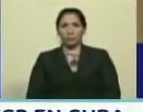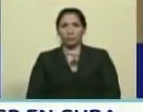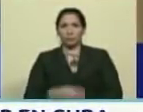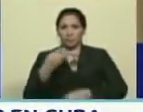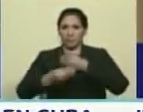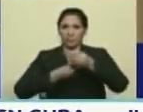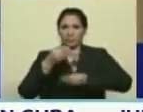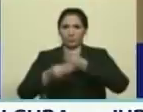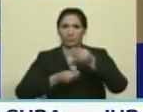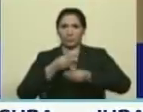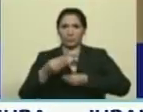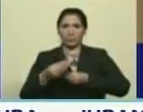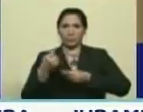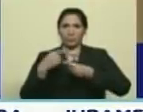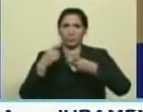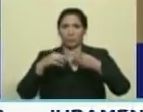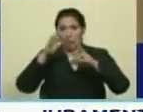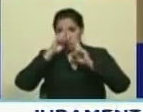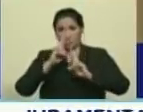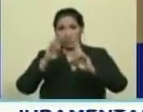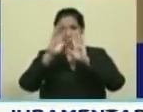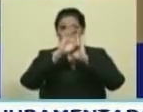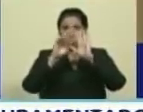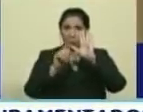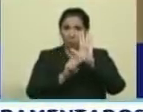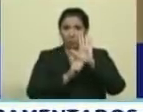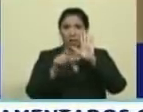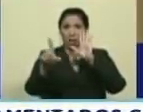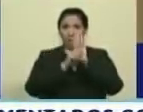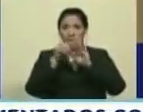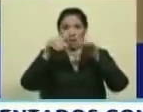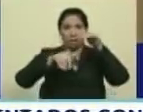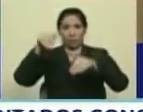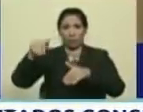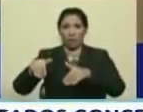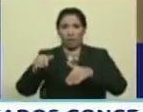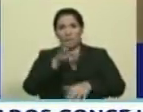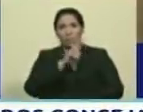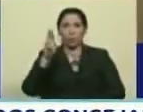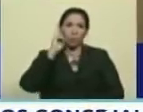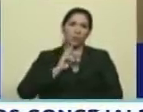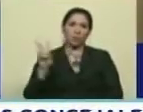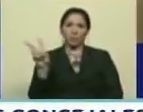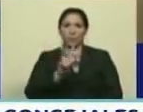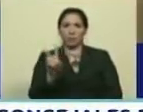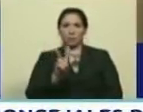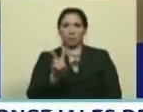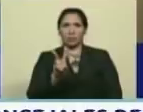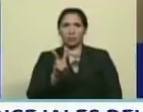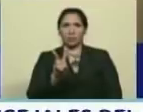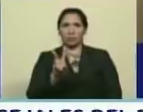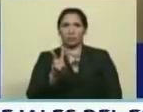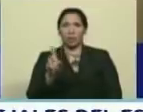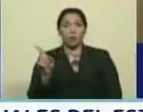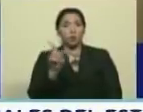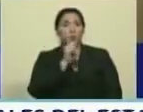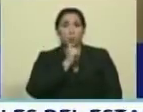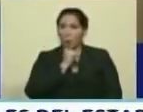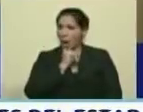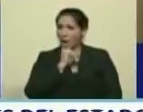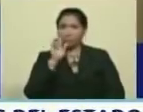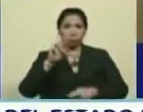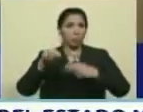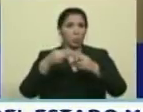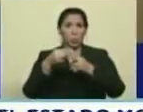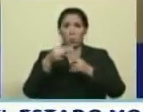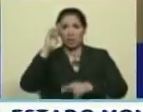en estricto respeto a la Constitución y a las leyes electorales de la República Bolivariana de Venezuela. Y no tenemos ninguna razón en